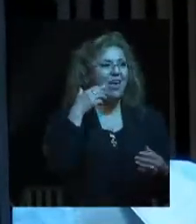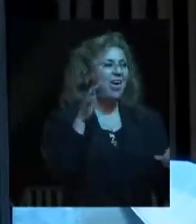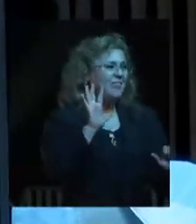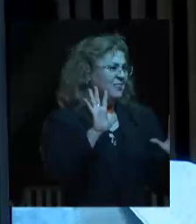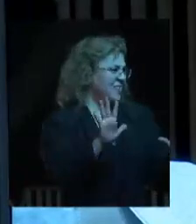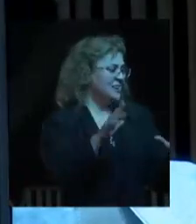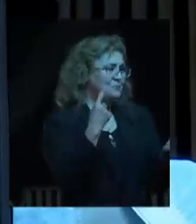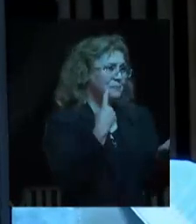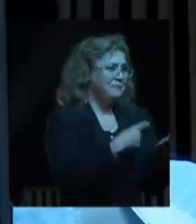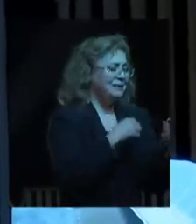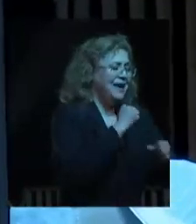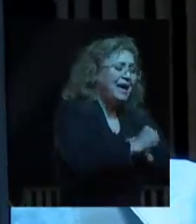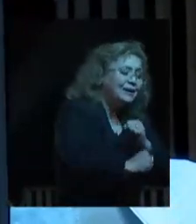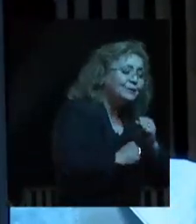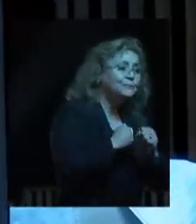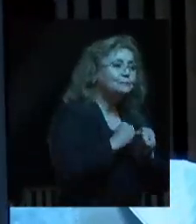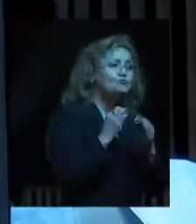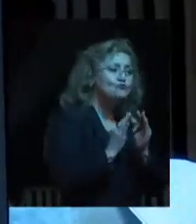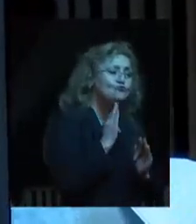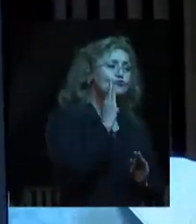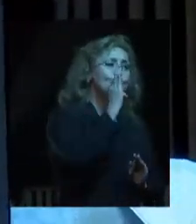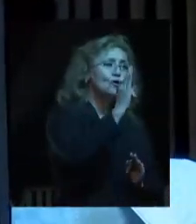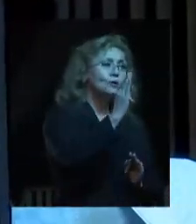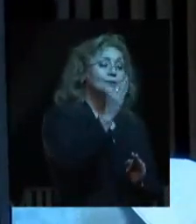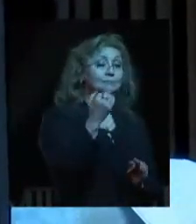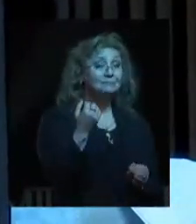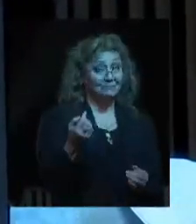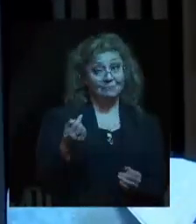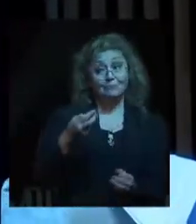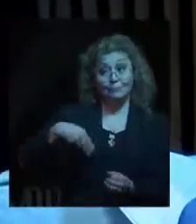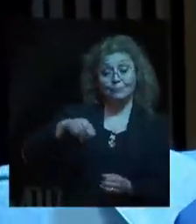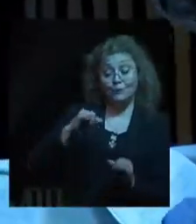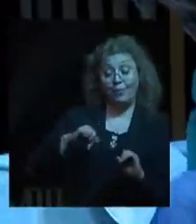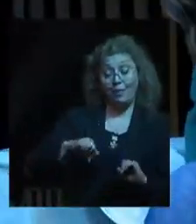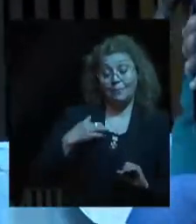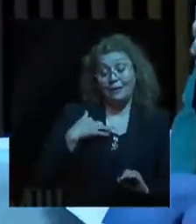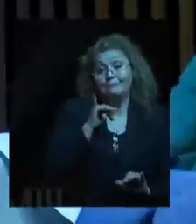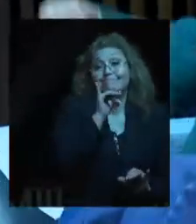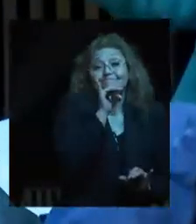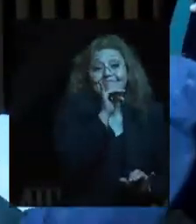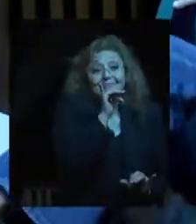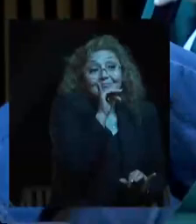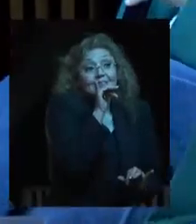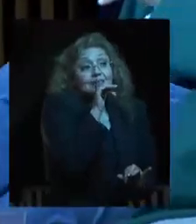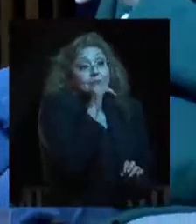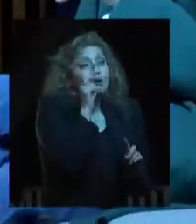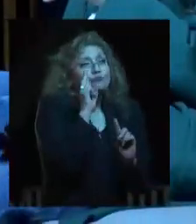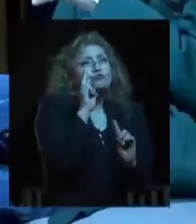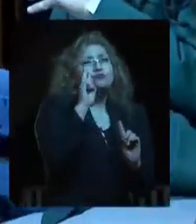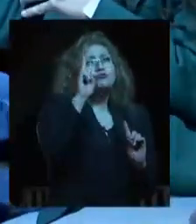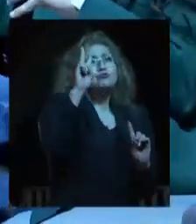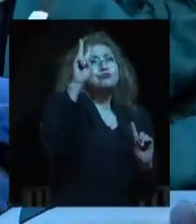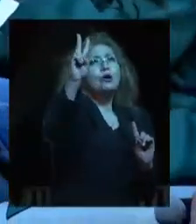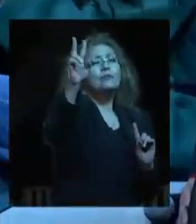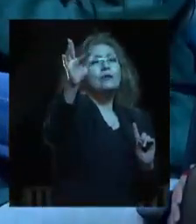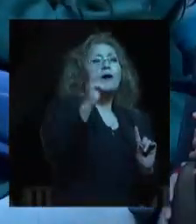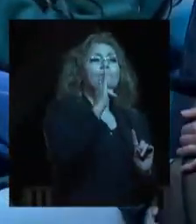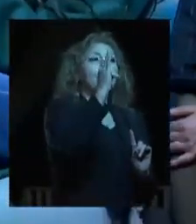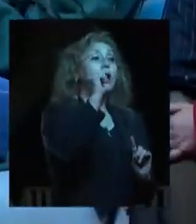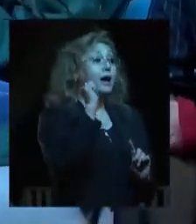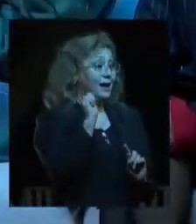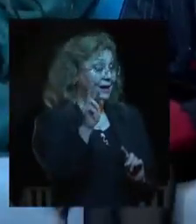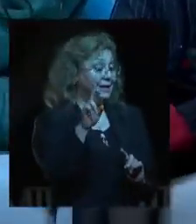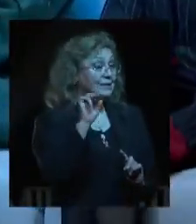más? Si es que estamos. No sé, pero bueno. Hay que tener una visión de largo plazo. Uh-huh. Aristóteles,